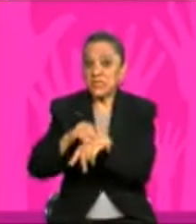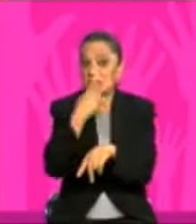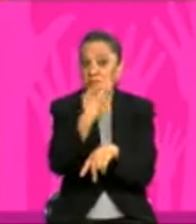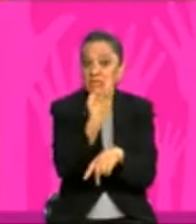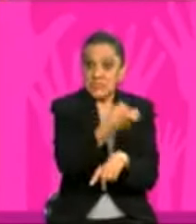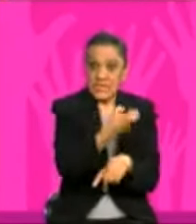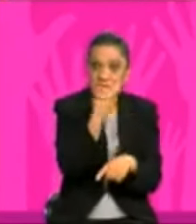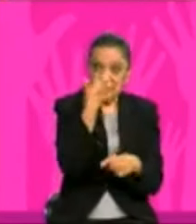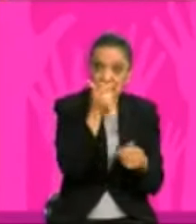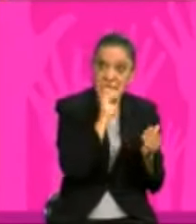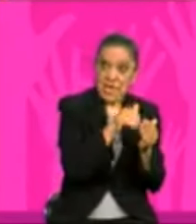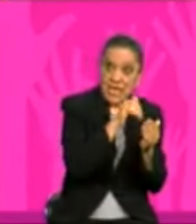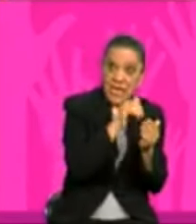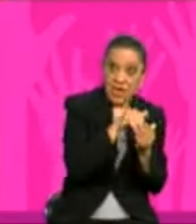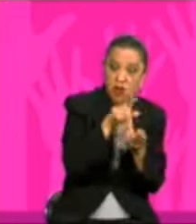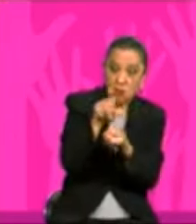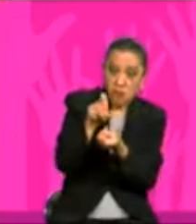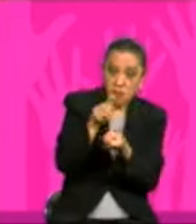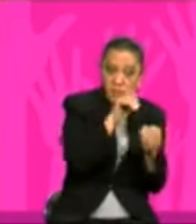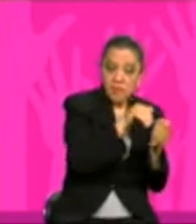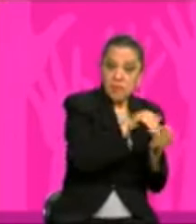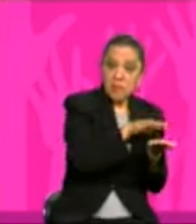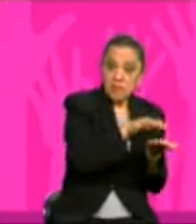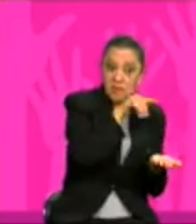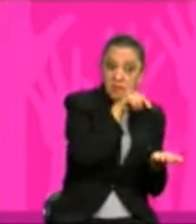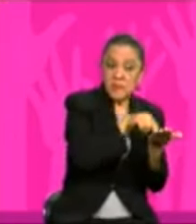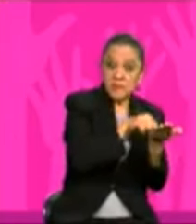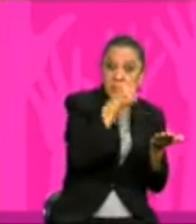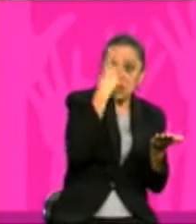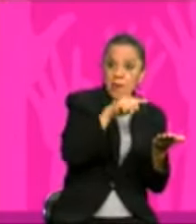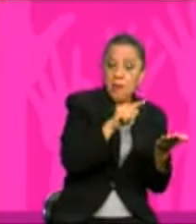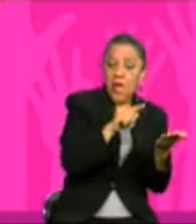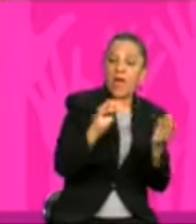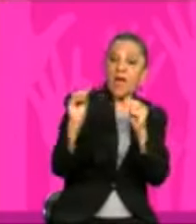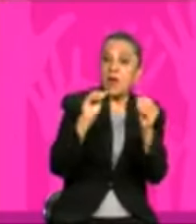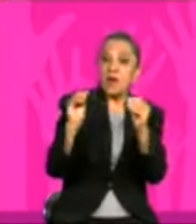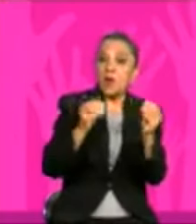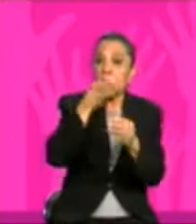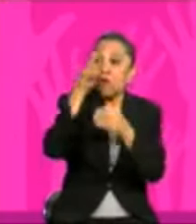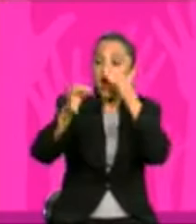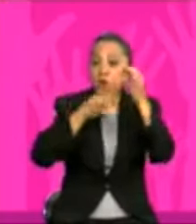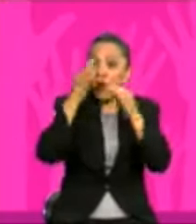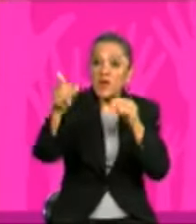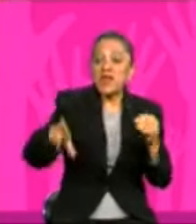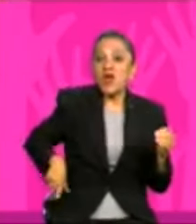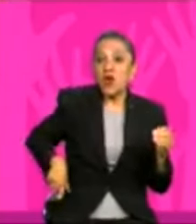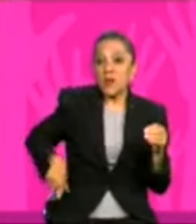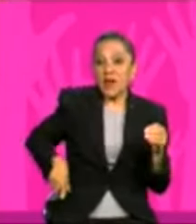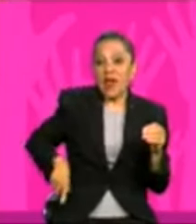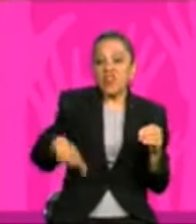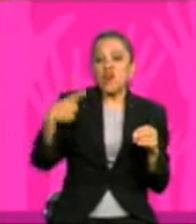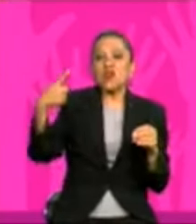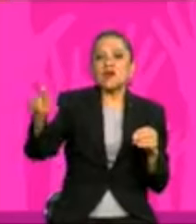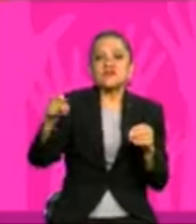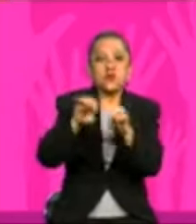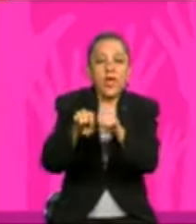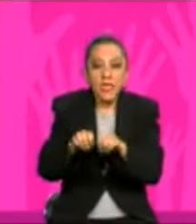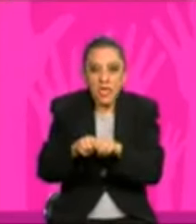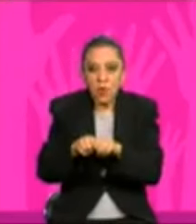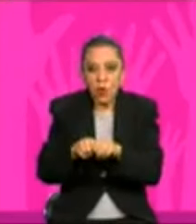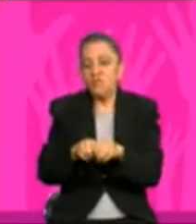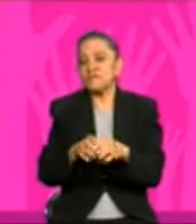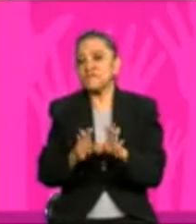recursos de los empresarios se destinaran para la promoción del gobernador y de su gabinete. Para